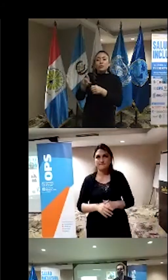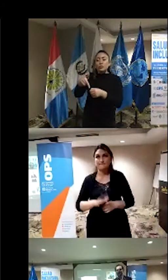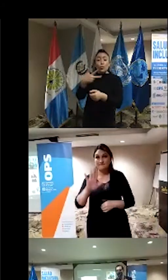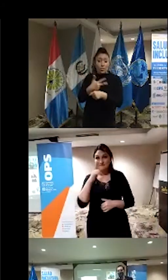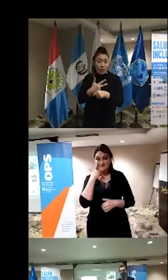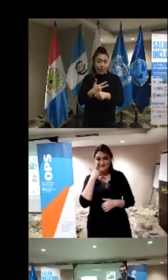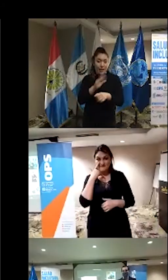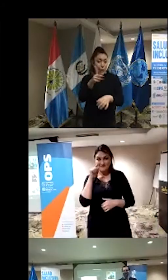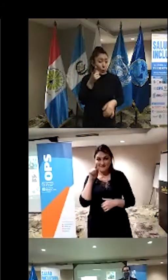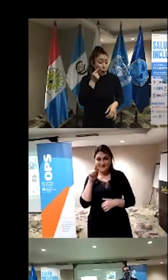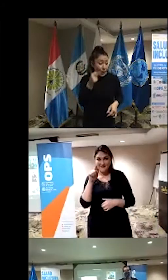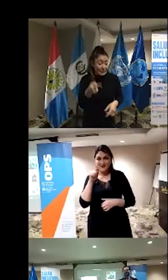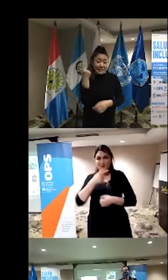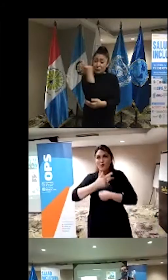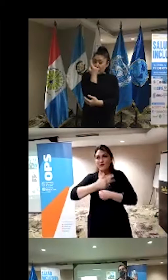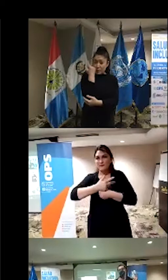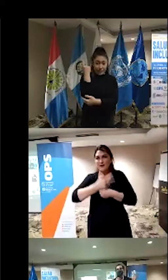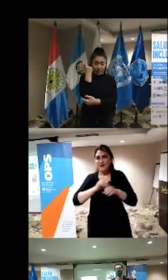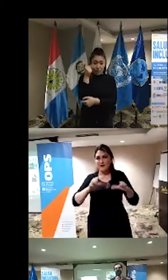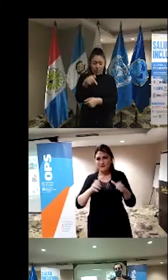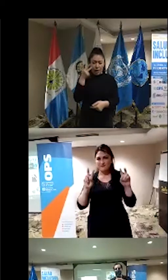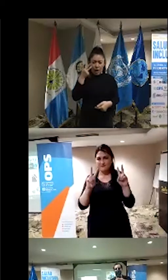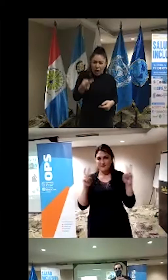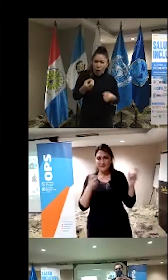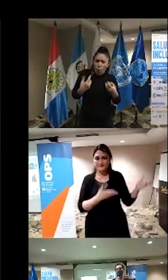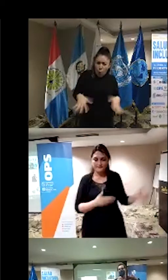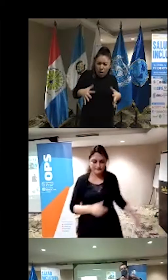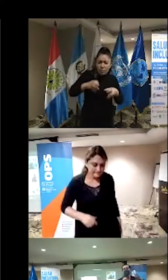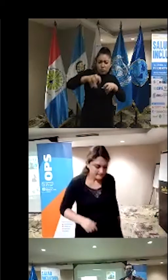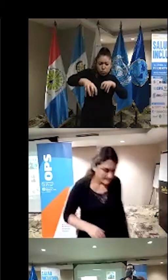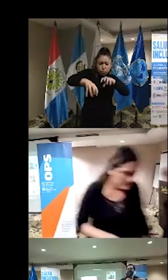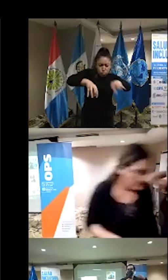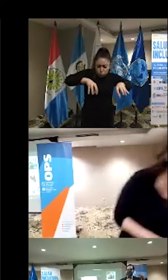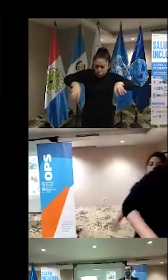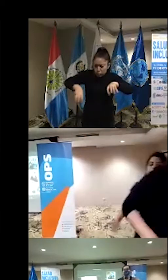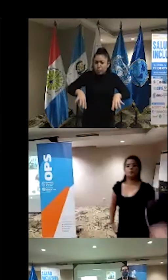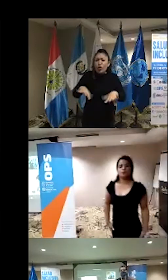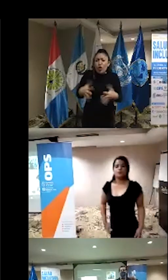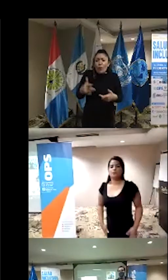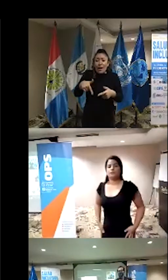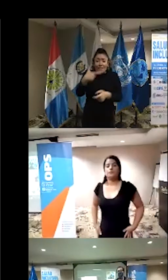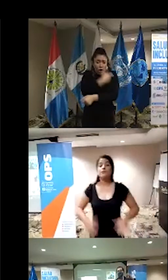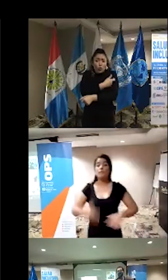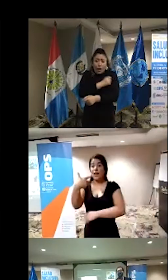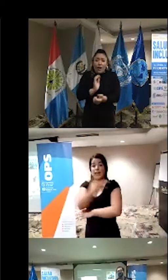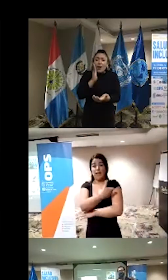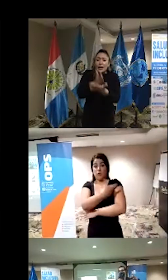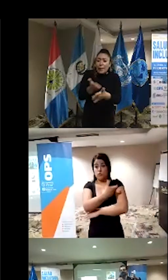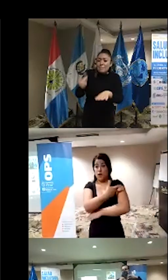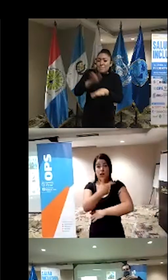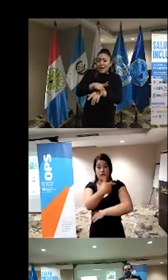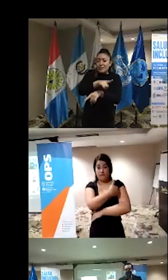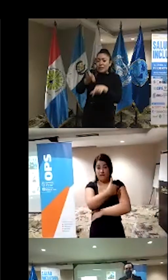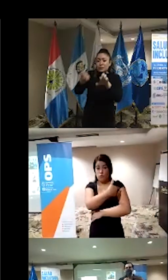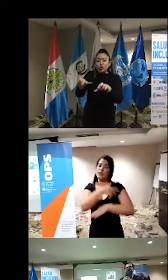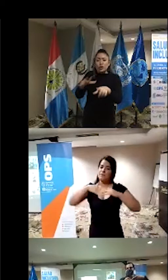eso es importantísimo, porque aquí estamos viendo una centralización o de alguna manera que la vacuna está llegando más a las personas de